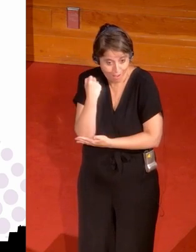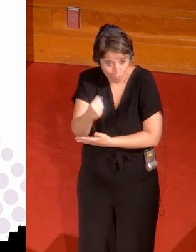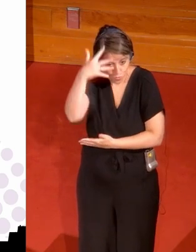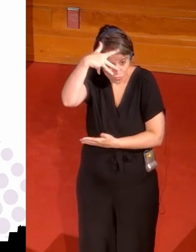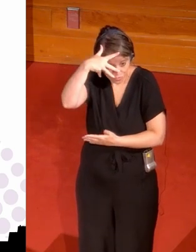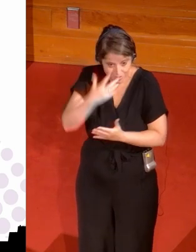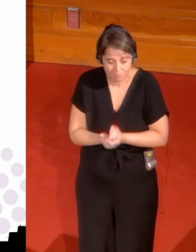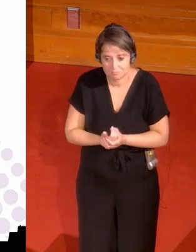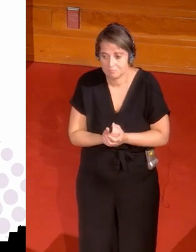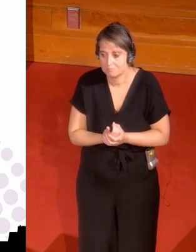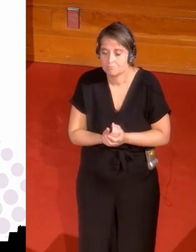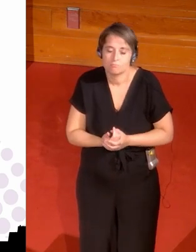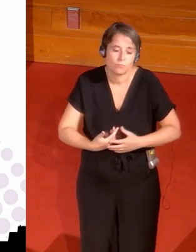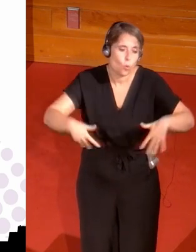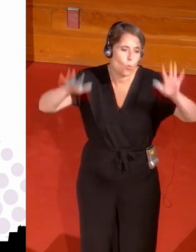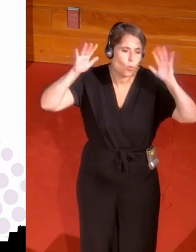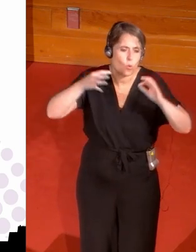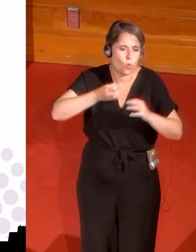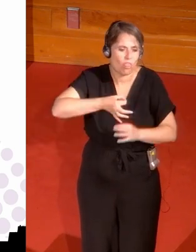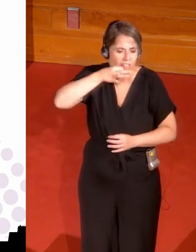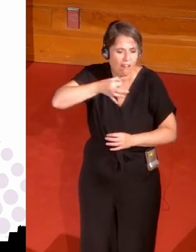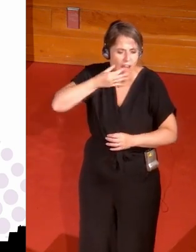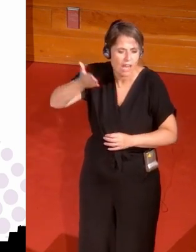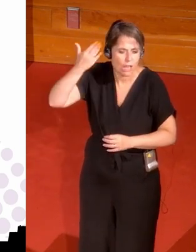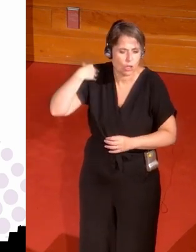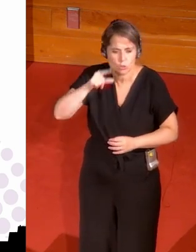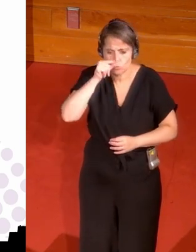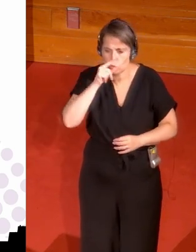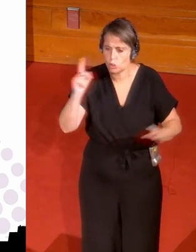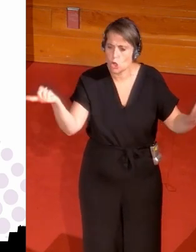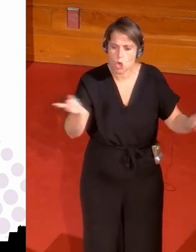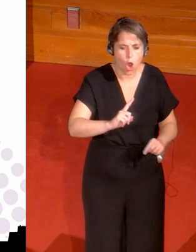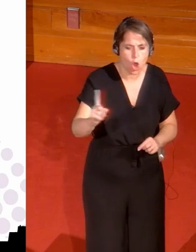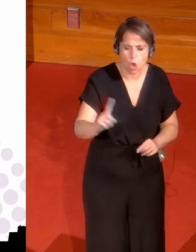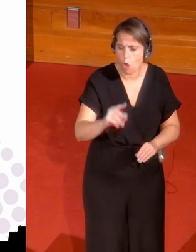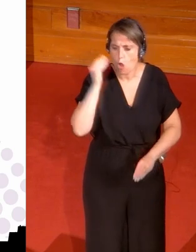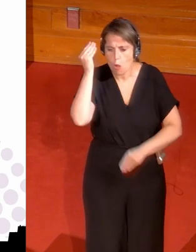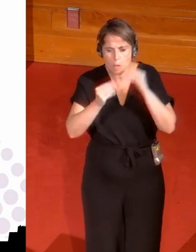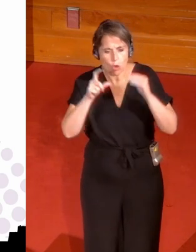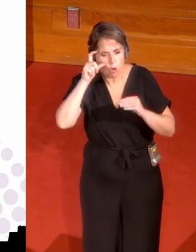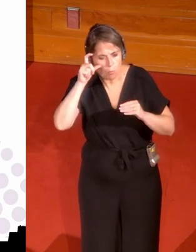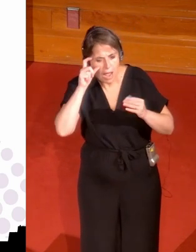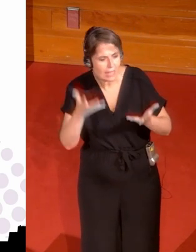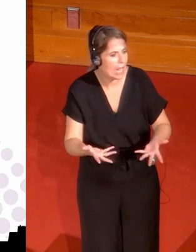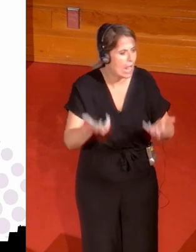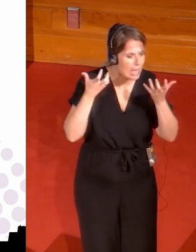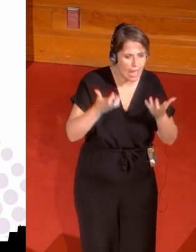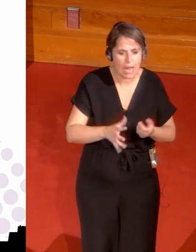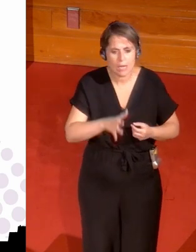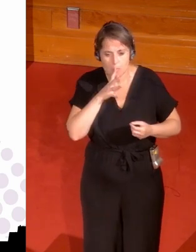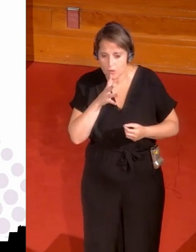mucho que en al que en unas declaraciones a principios de año Putin dijera que no que él creía que era mejor que ganara biden porque era más